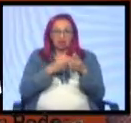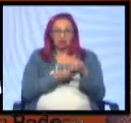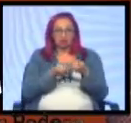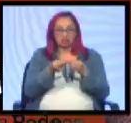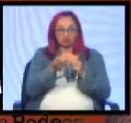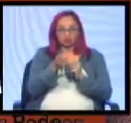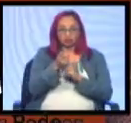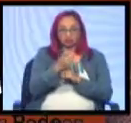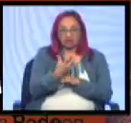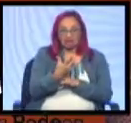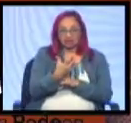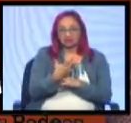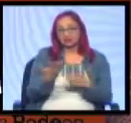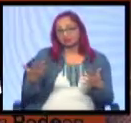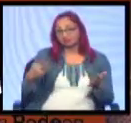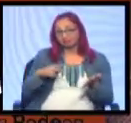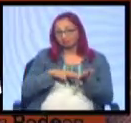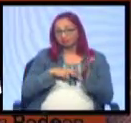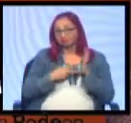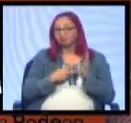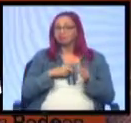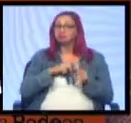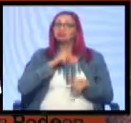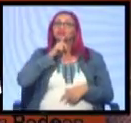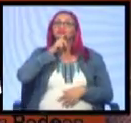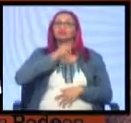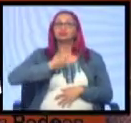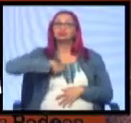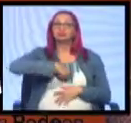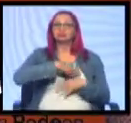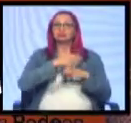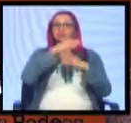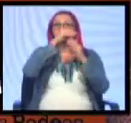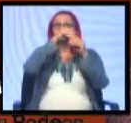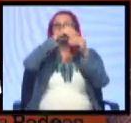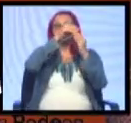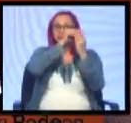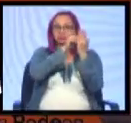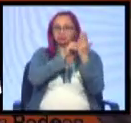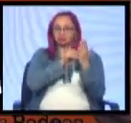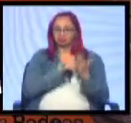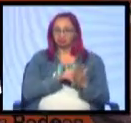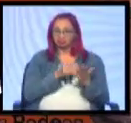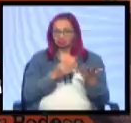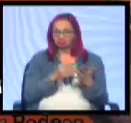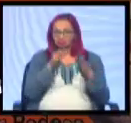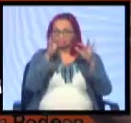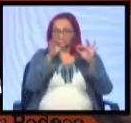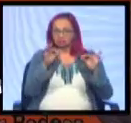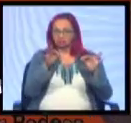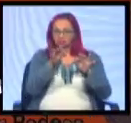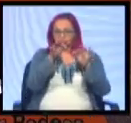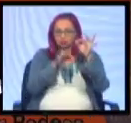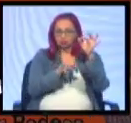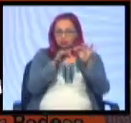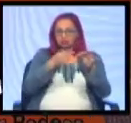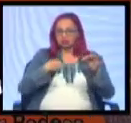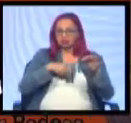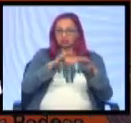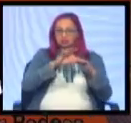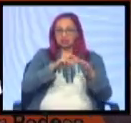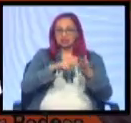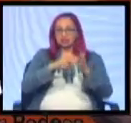organizaciones sociales. O sea, realmente nosotros lo hacemos dentro de un marco jurídico, dentro de un marco que es